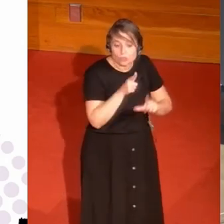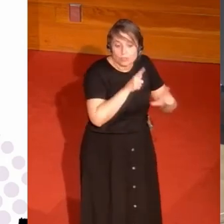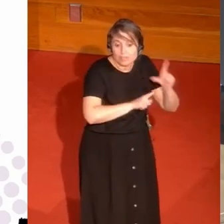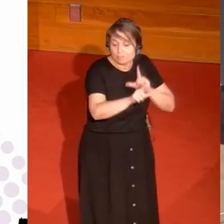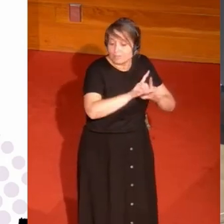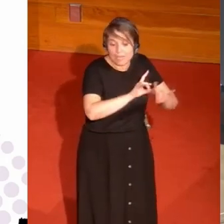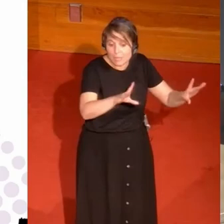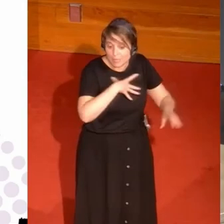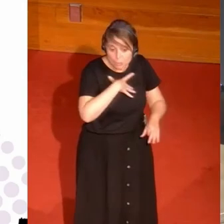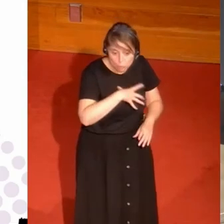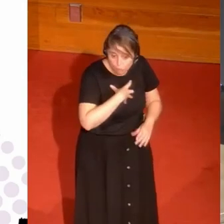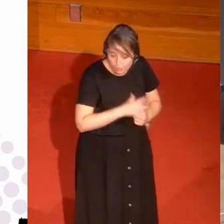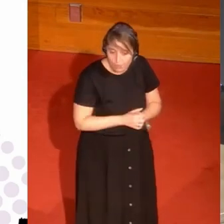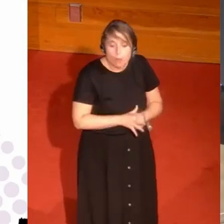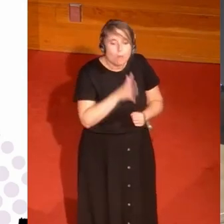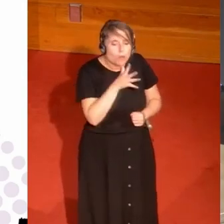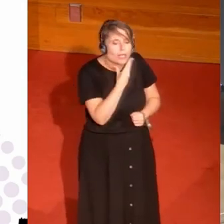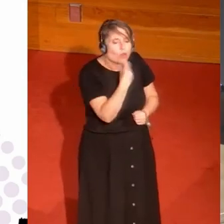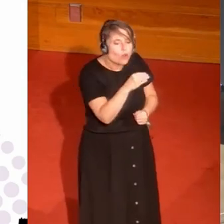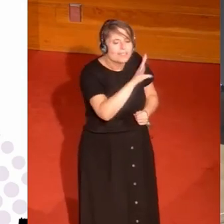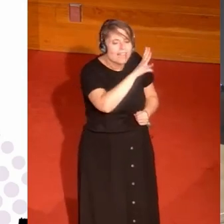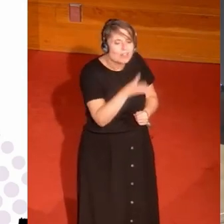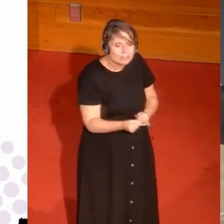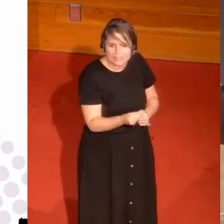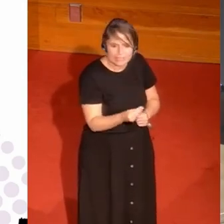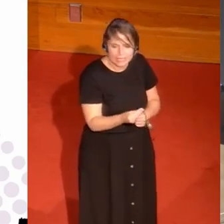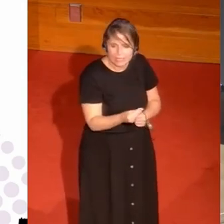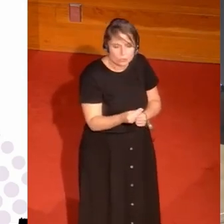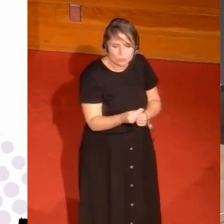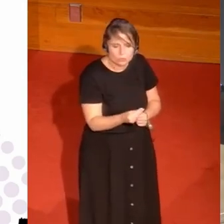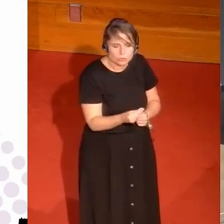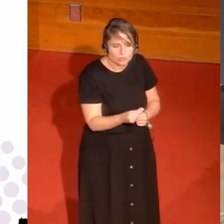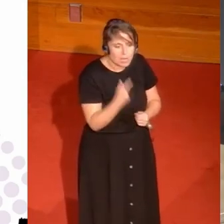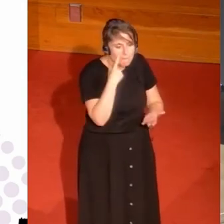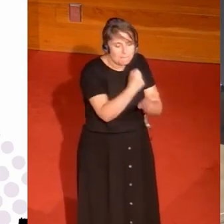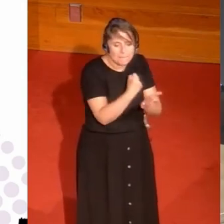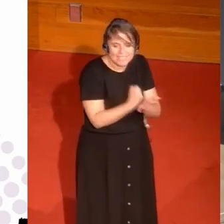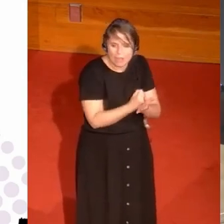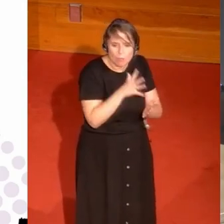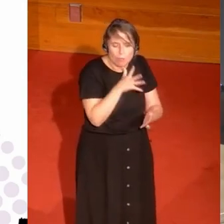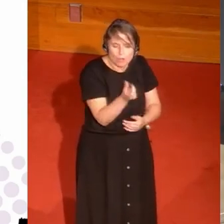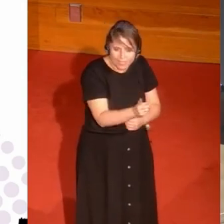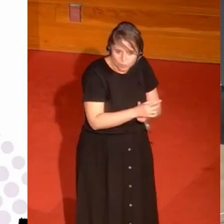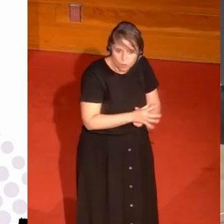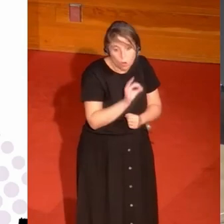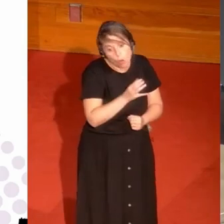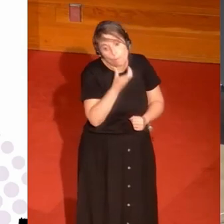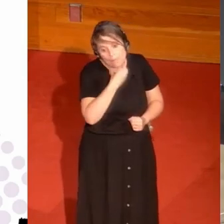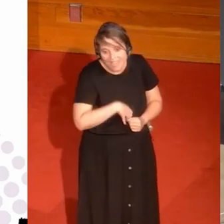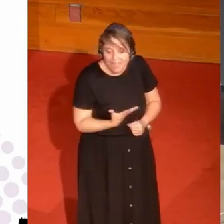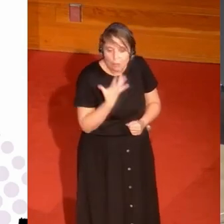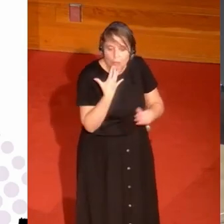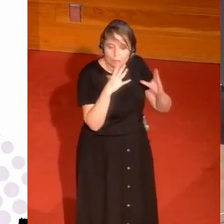hablemos de la de Por qué a los jóvenes africanos no se les no tienen acceso a visados incluso becados por parte